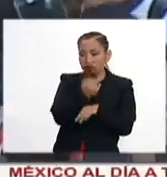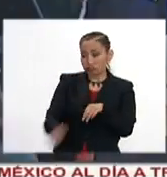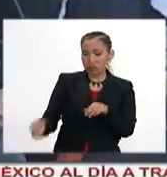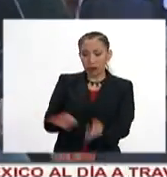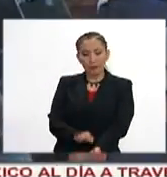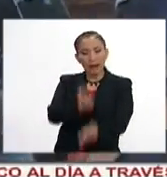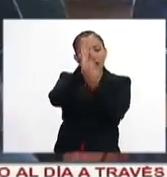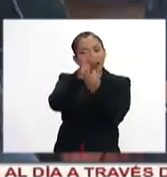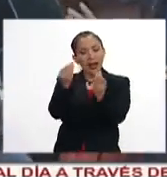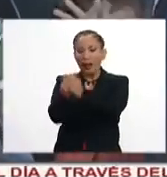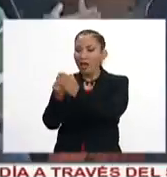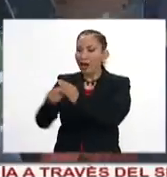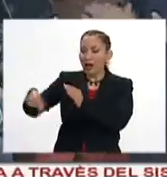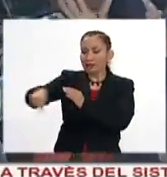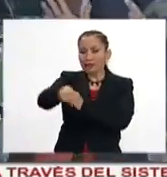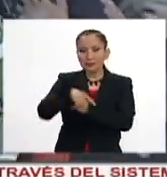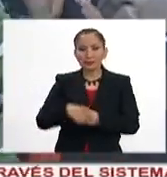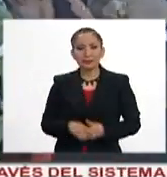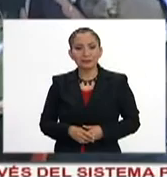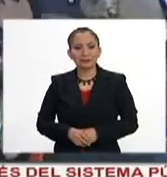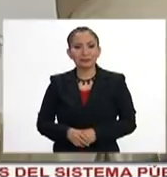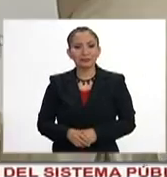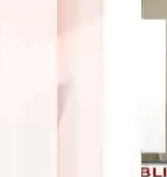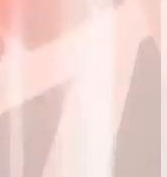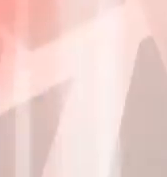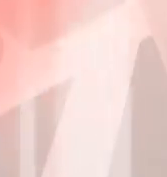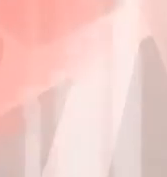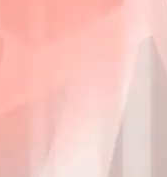al frente de las aulas.